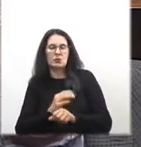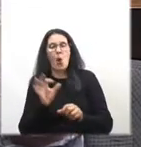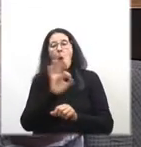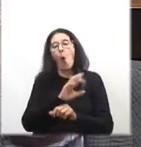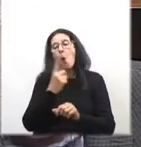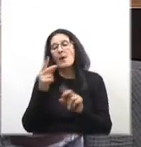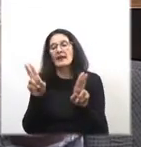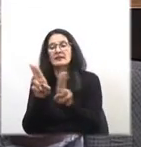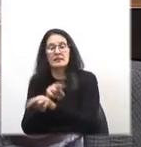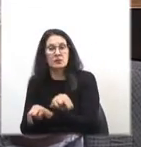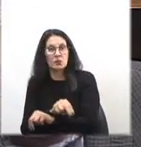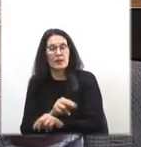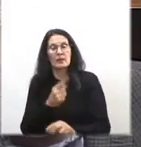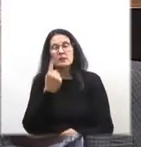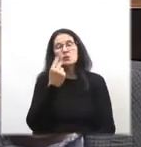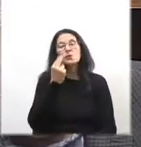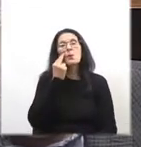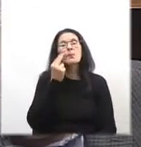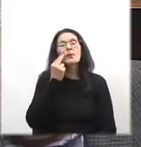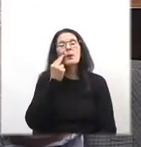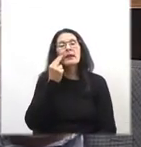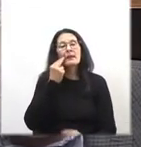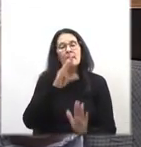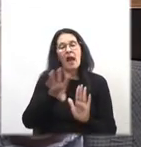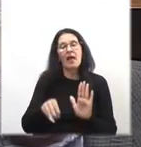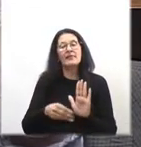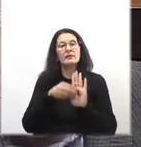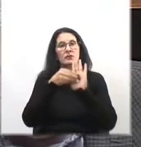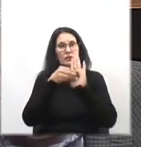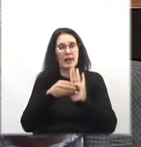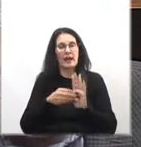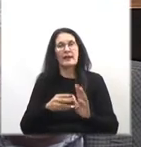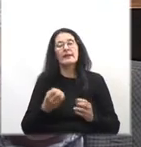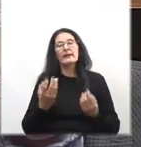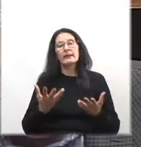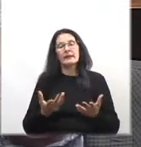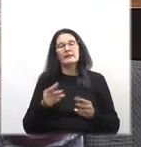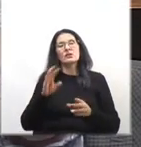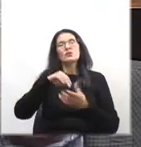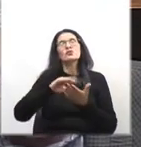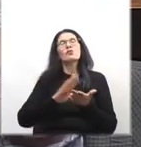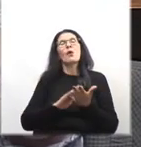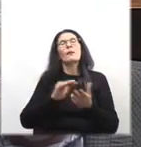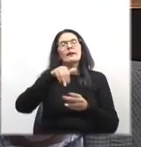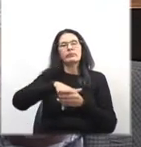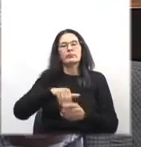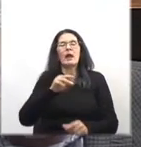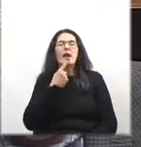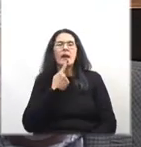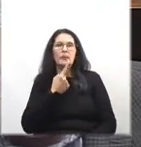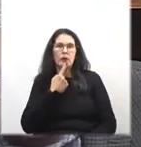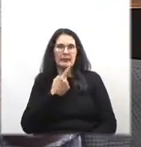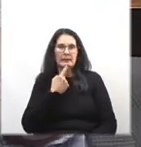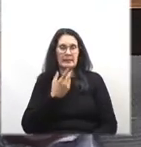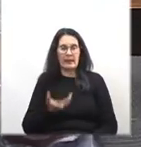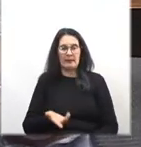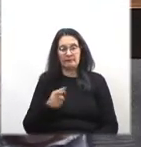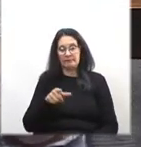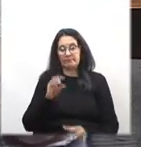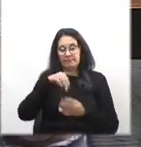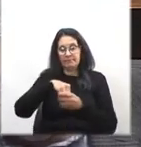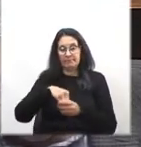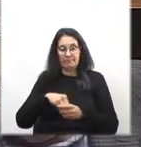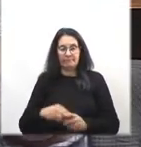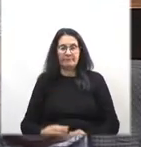censura, es un problema adicional que abona al desprestigio de la política, que abona al descrédito de la